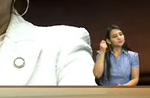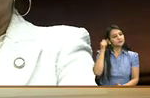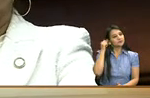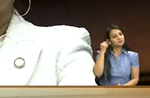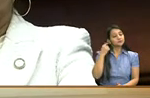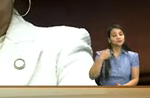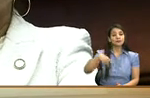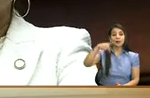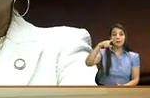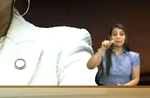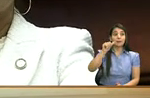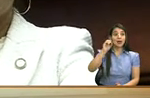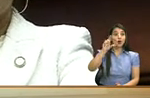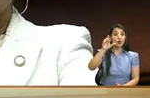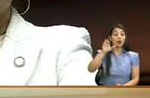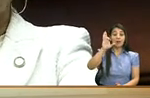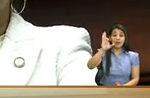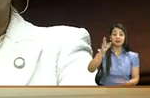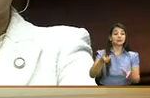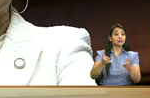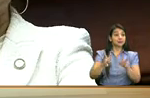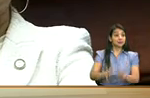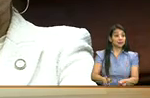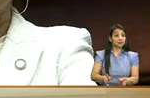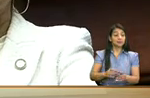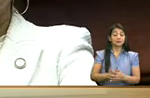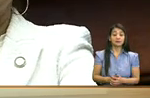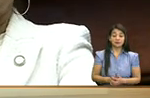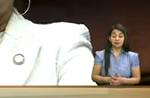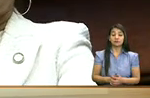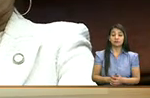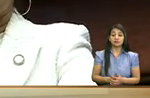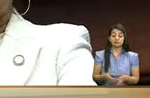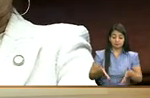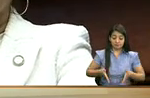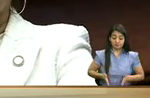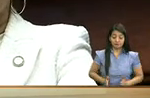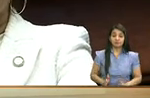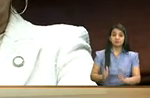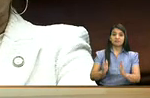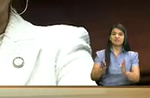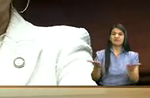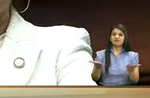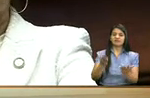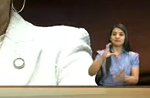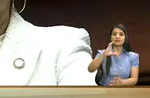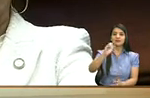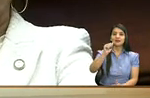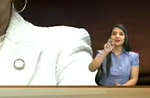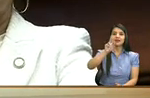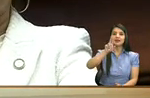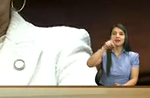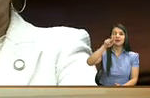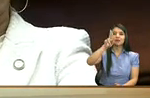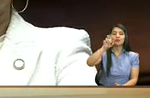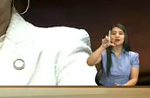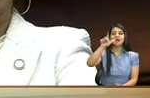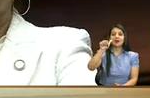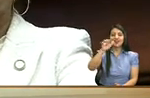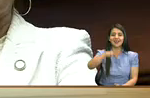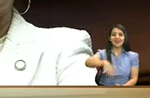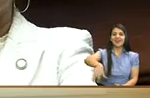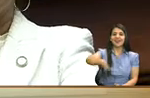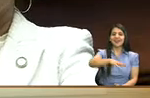Paulette Méndez, que con sus raíces de Carpuela en el Valle